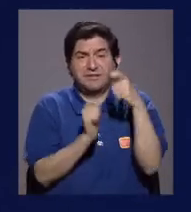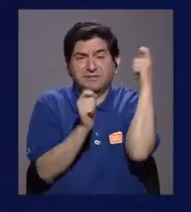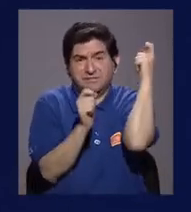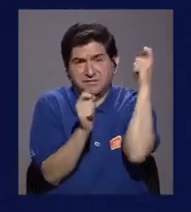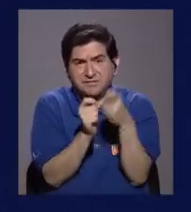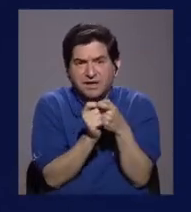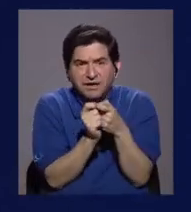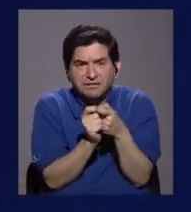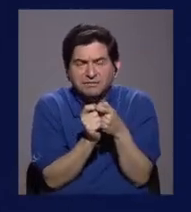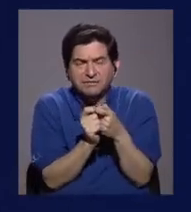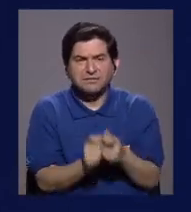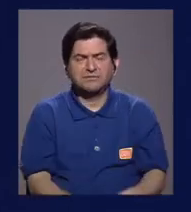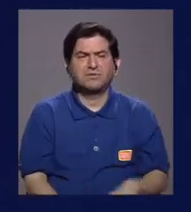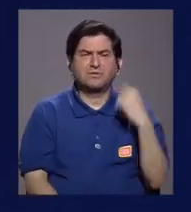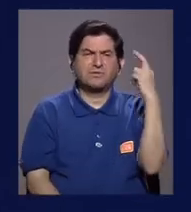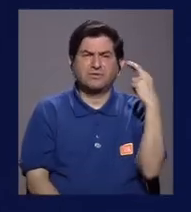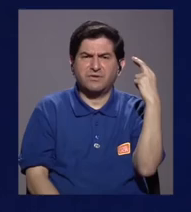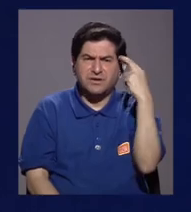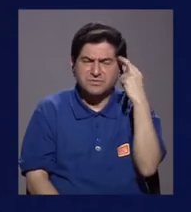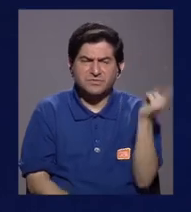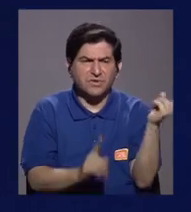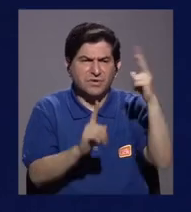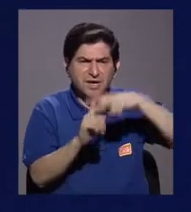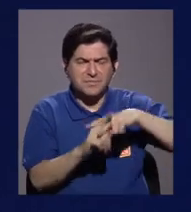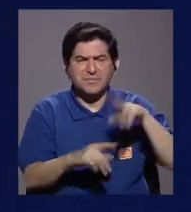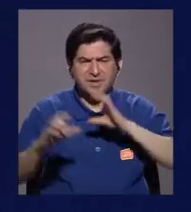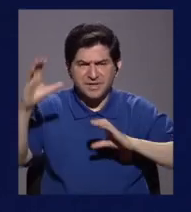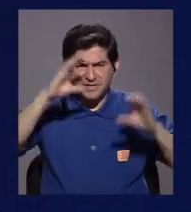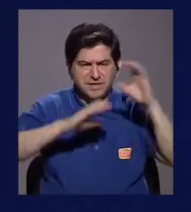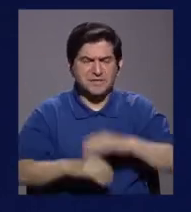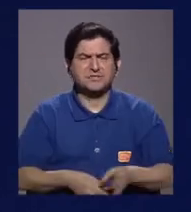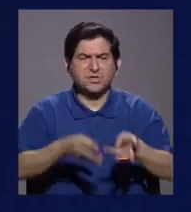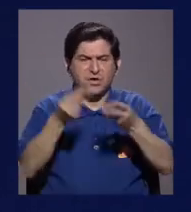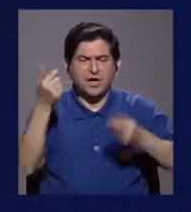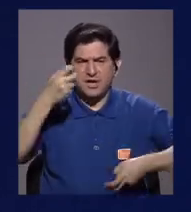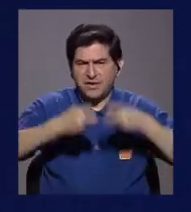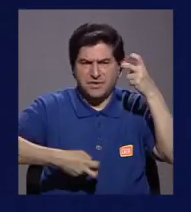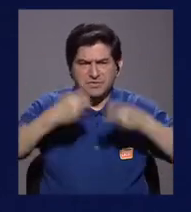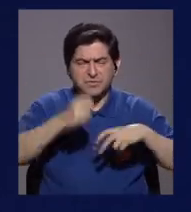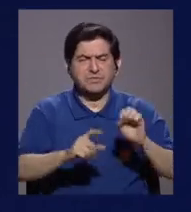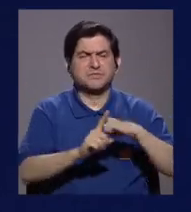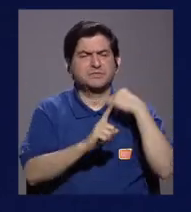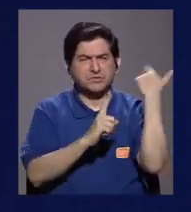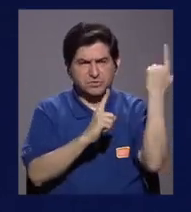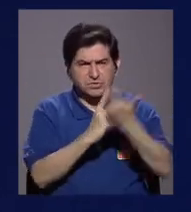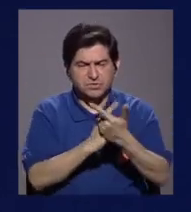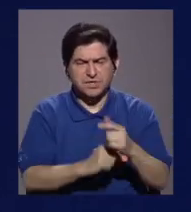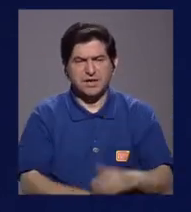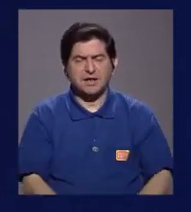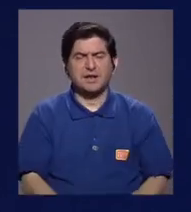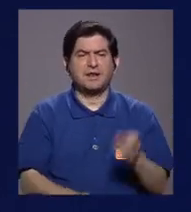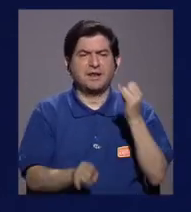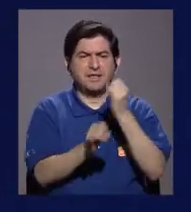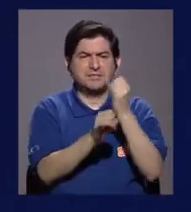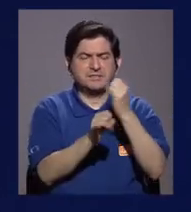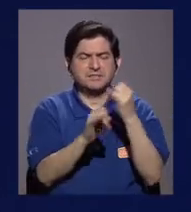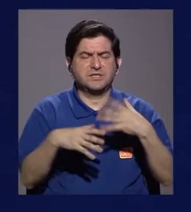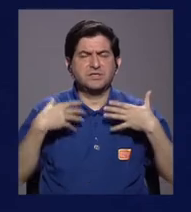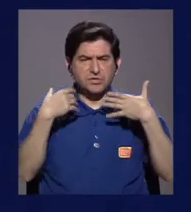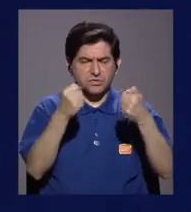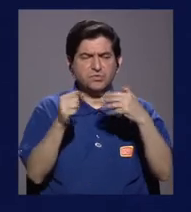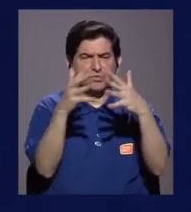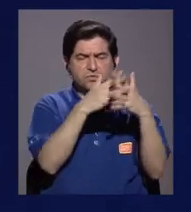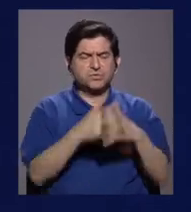precisamente lo mismo y así es esa es la regla del siglo 21 los problemas son globales tenemos que encontrar soluciones